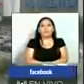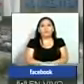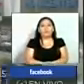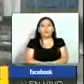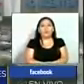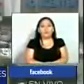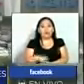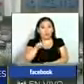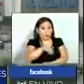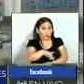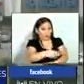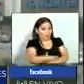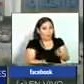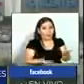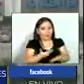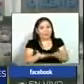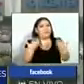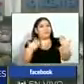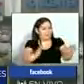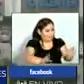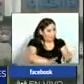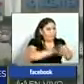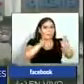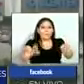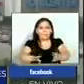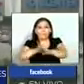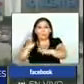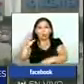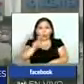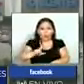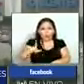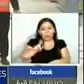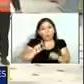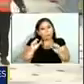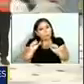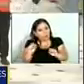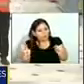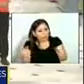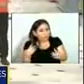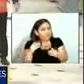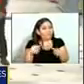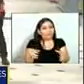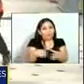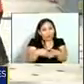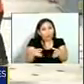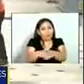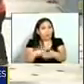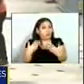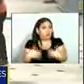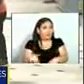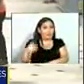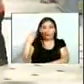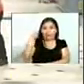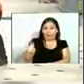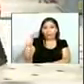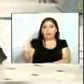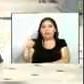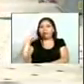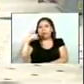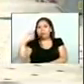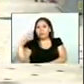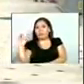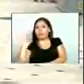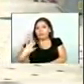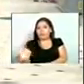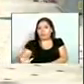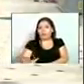Los centros Comerciales En Perú Abrieron Sus puertas Este lunes Con capacidad Limitada Después de casi 100 días De estar cerrados Esto sucede En